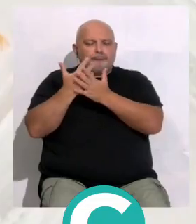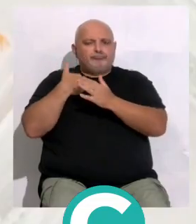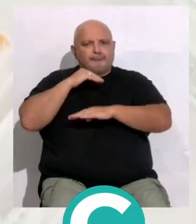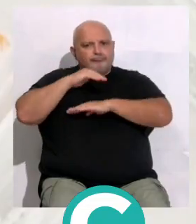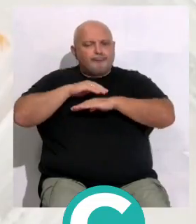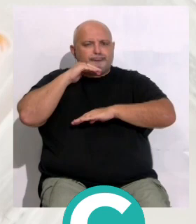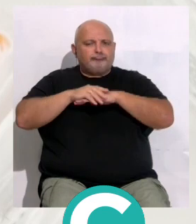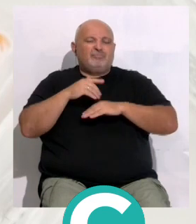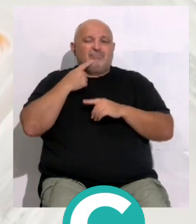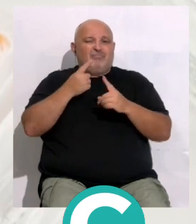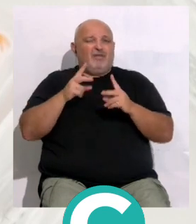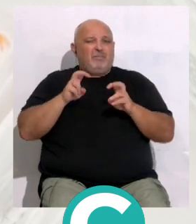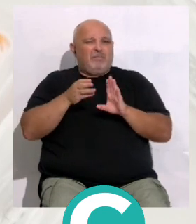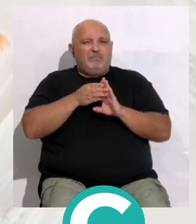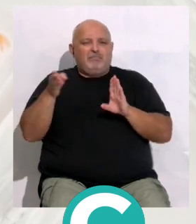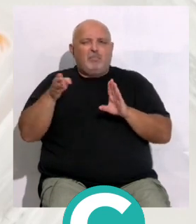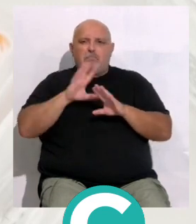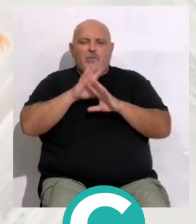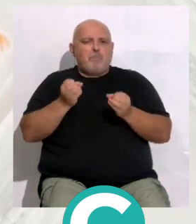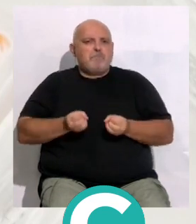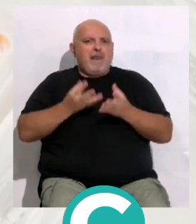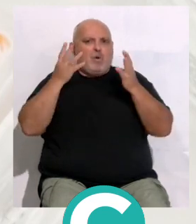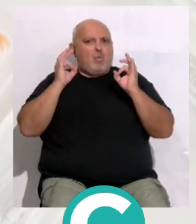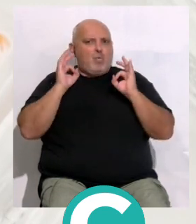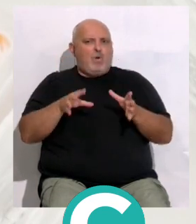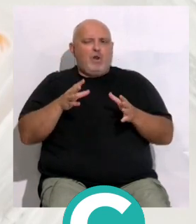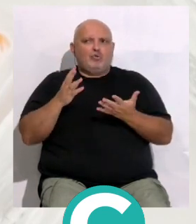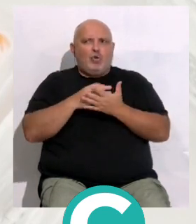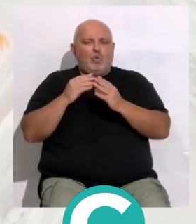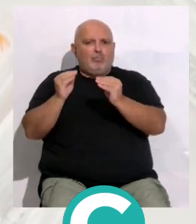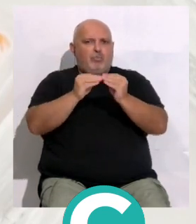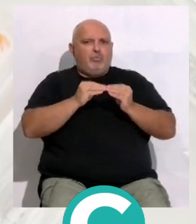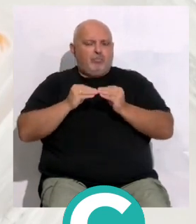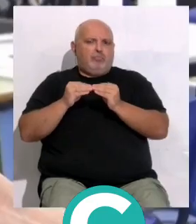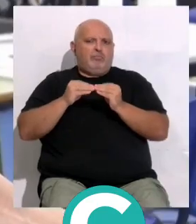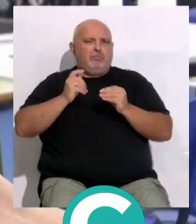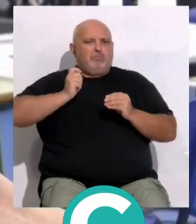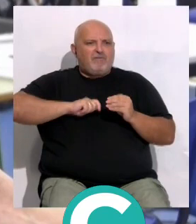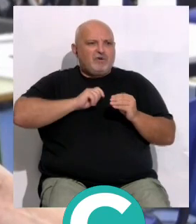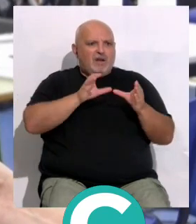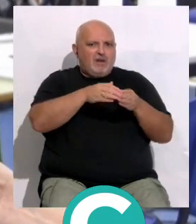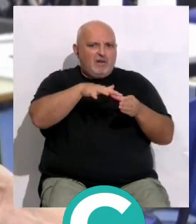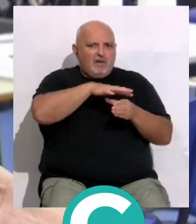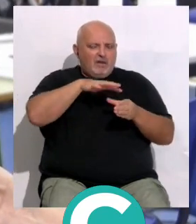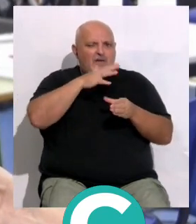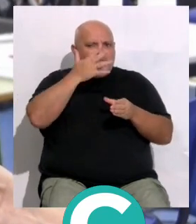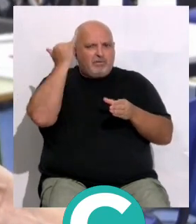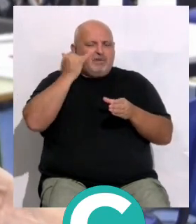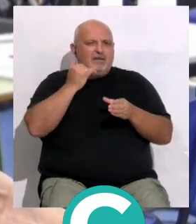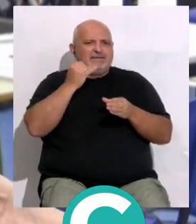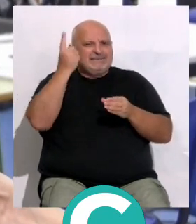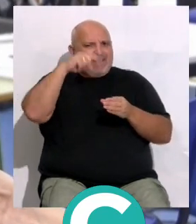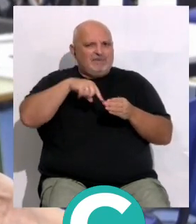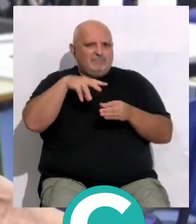profesionales que hay aquí. Yo lo dije al principio, digo, esto es un milagro, que esté todo en conjunto, profesionales, que sepan lo que